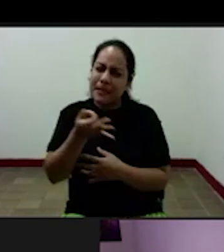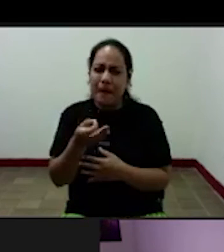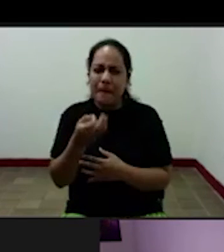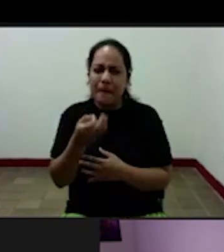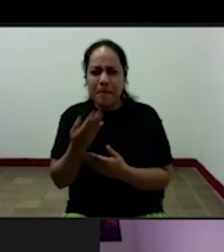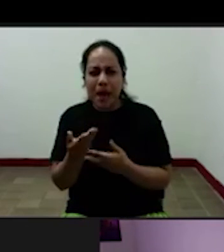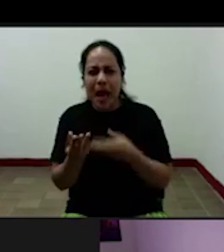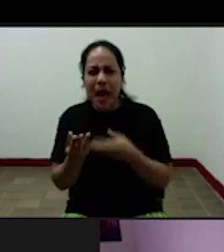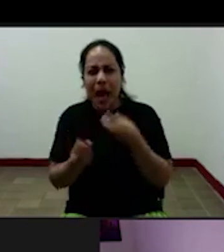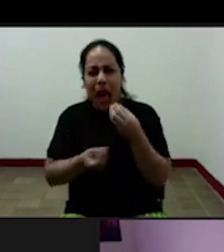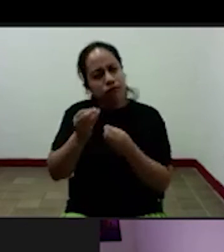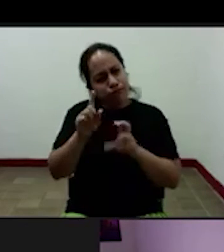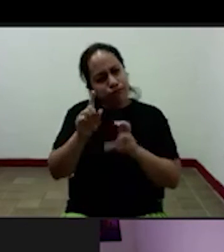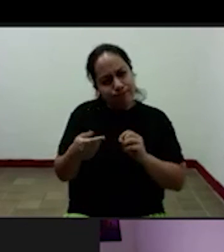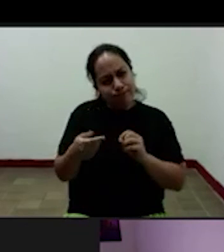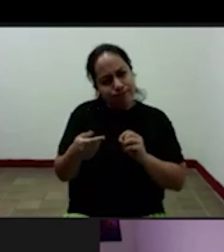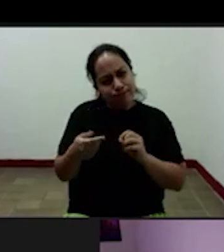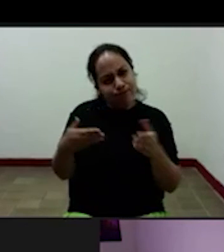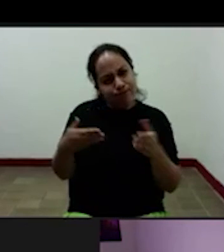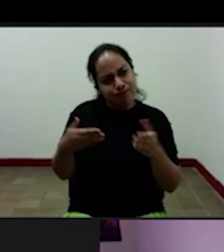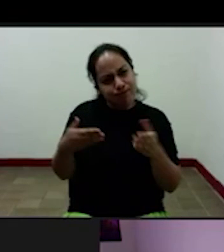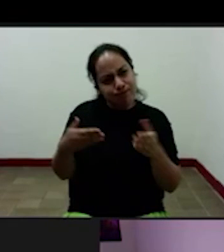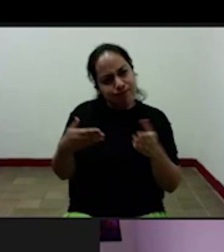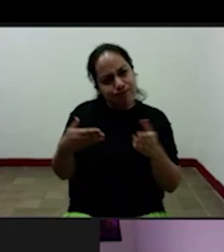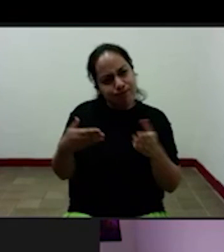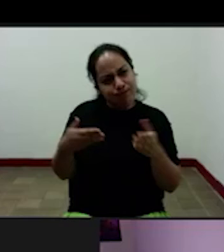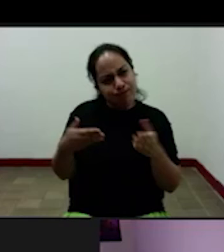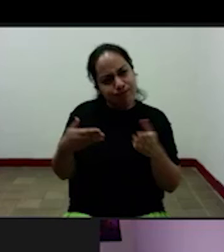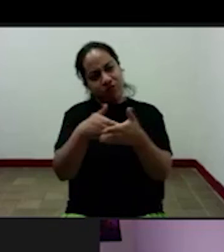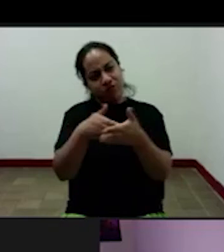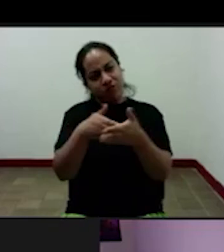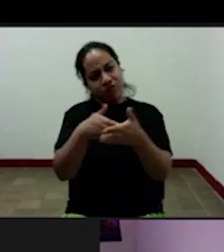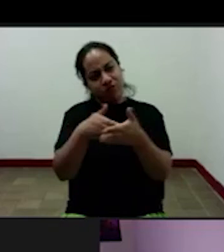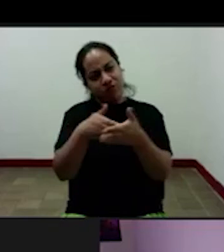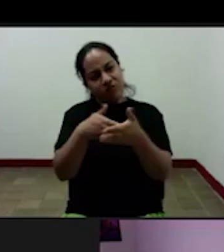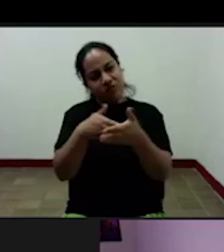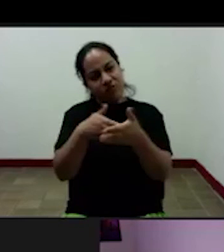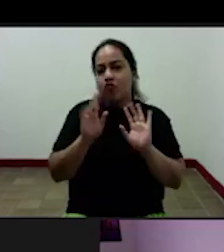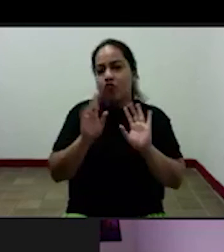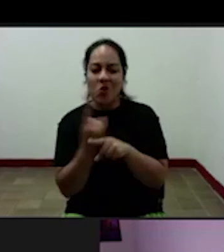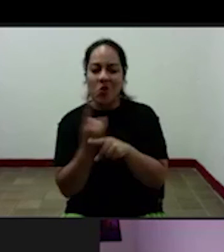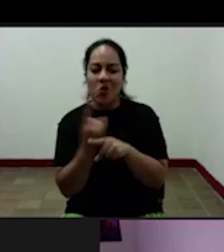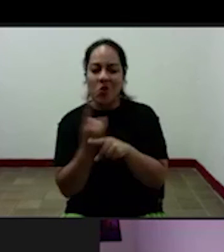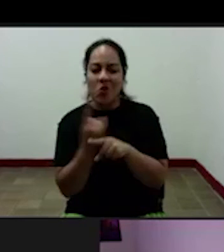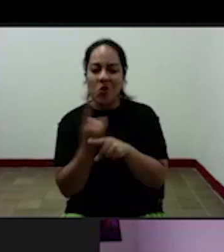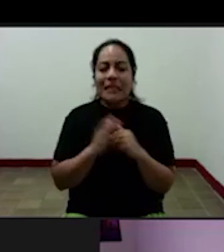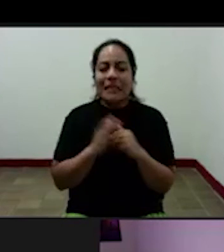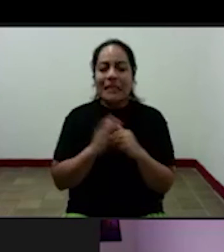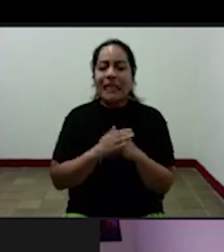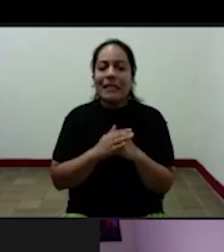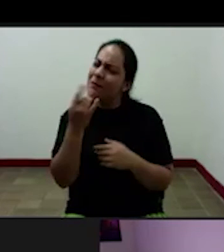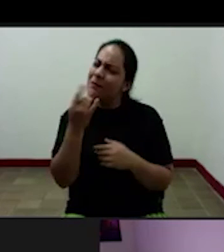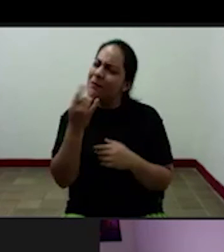subversivo, digamos, en el sentido sencillo de la palabra. Siempre me ha interesado